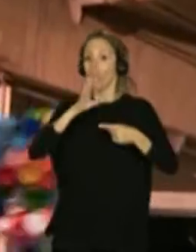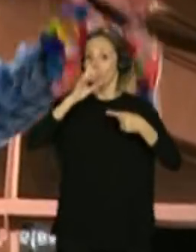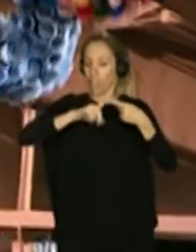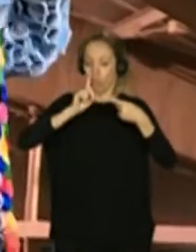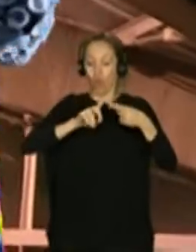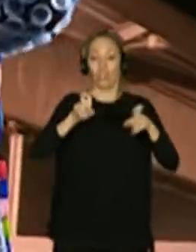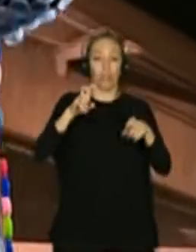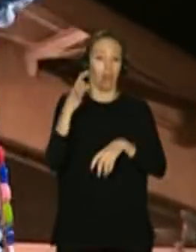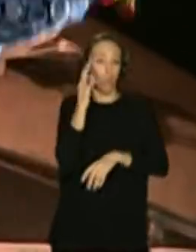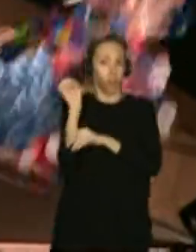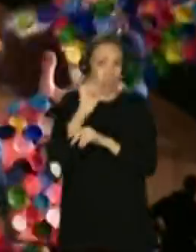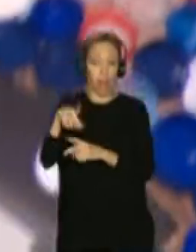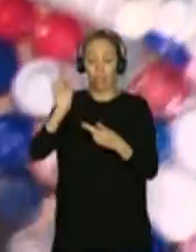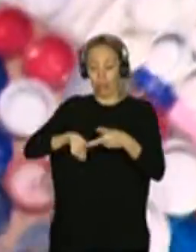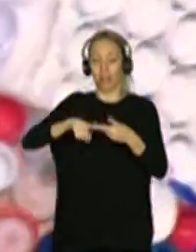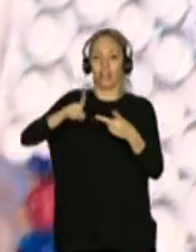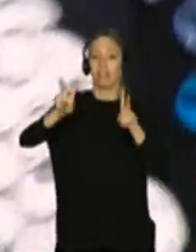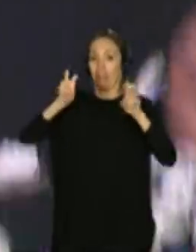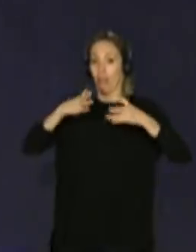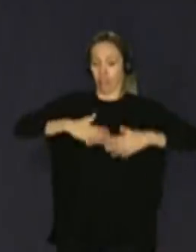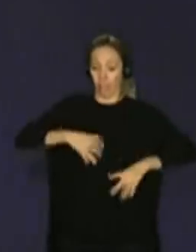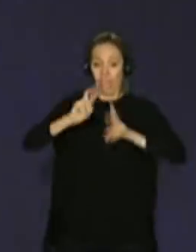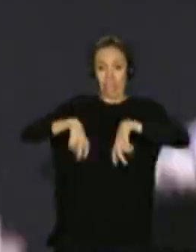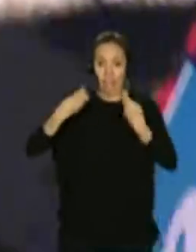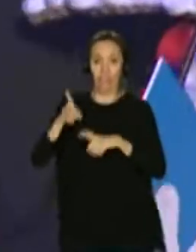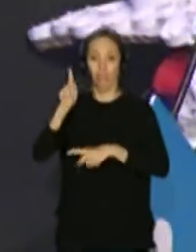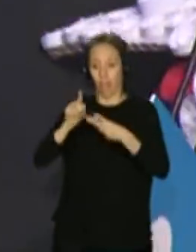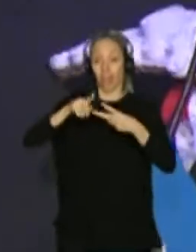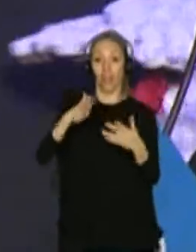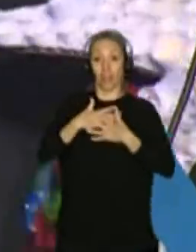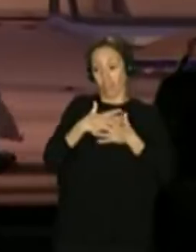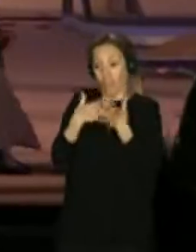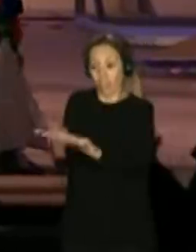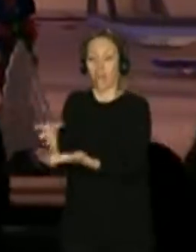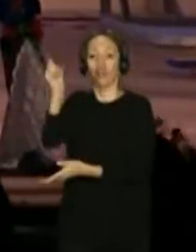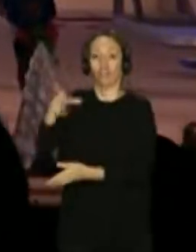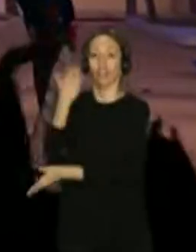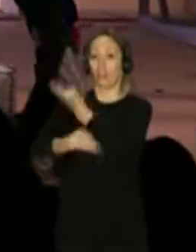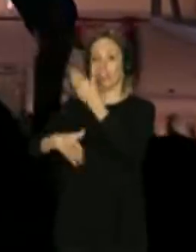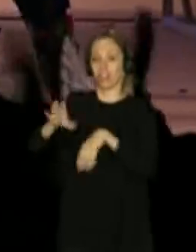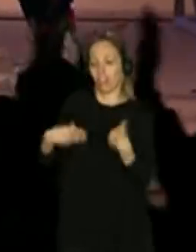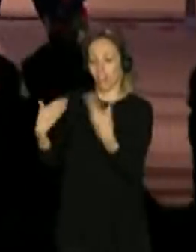necesidades, por último donar este disfraz en carnavales, y así colaboramos con las